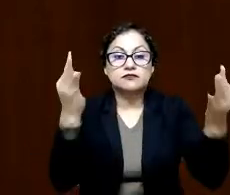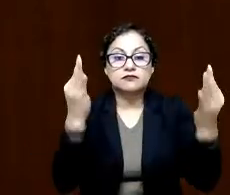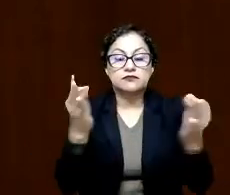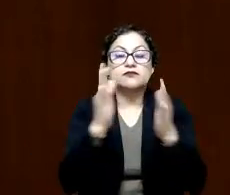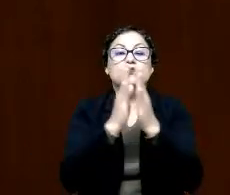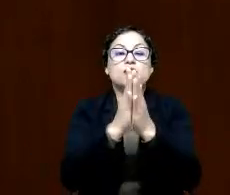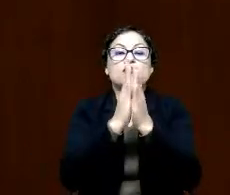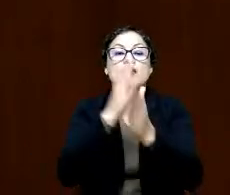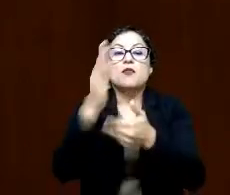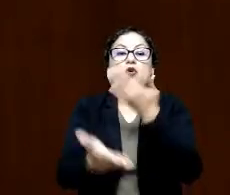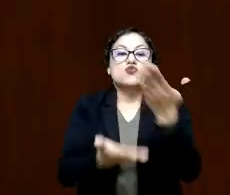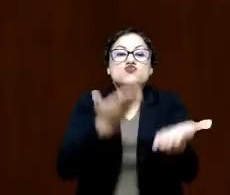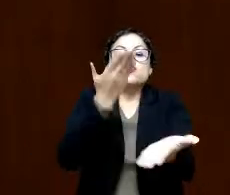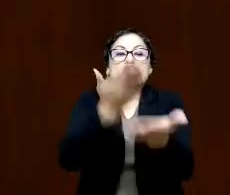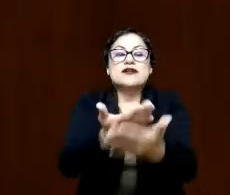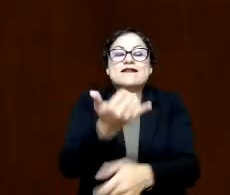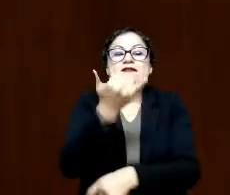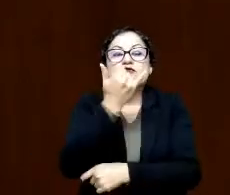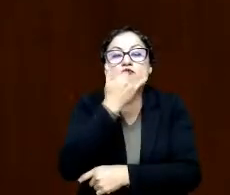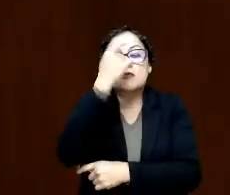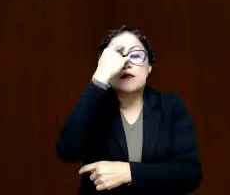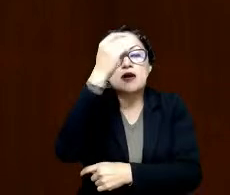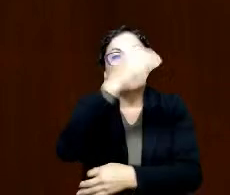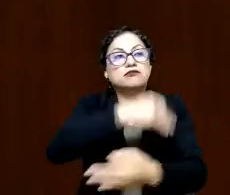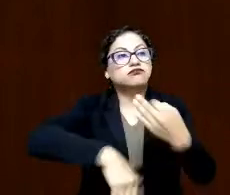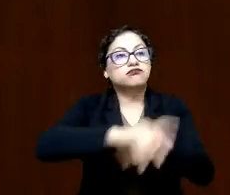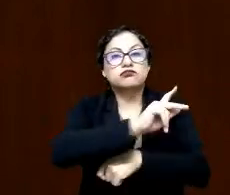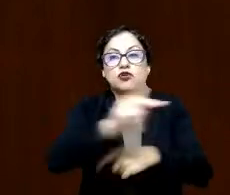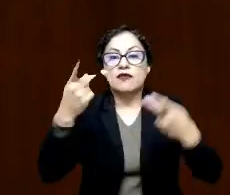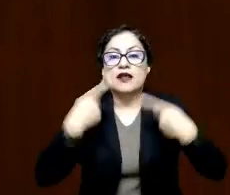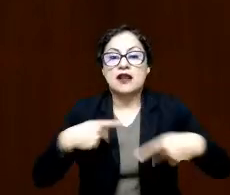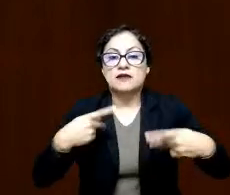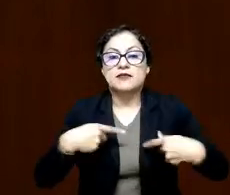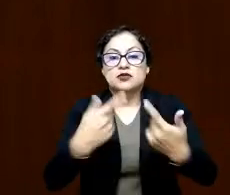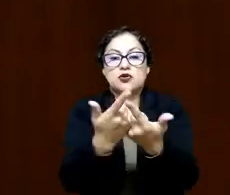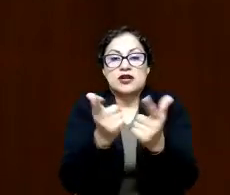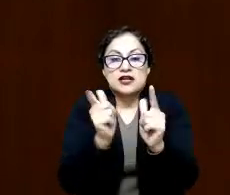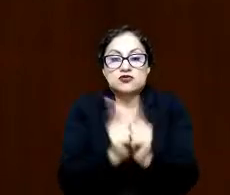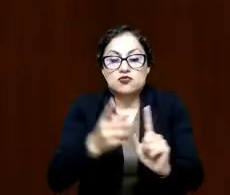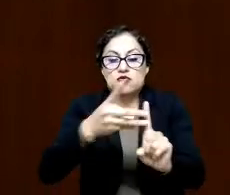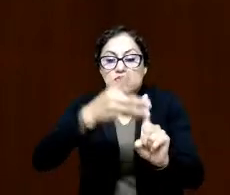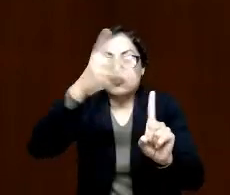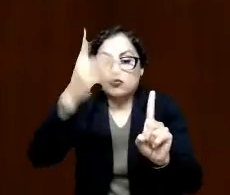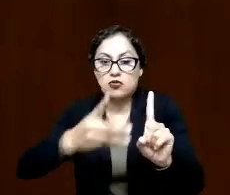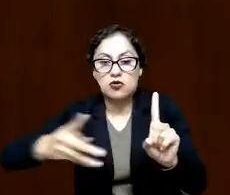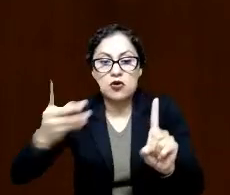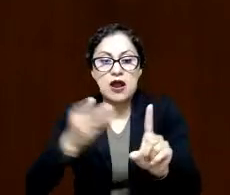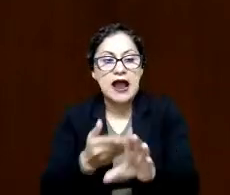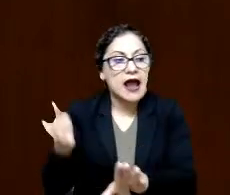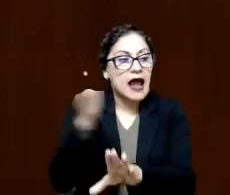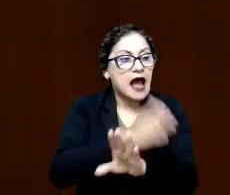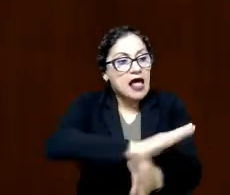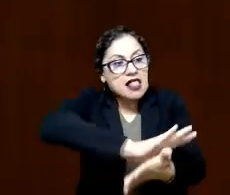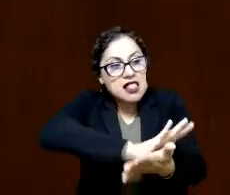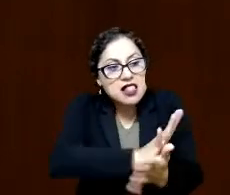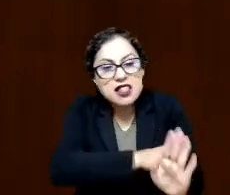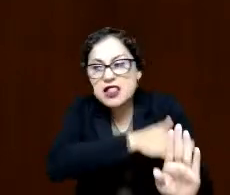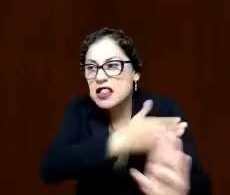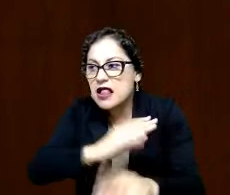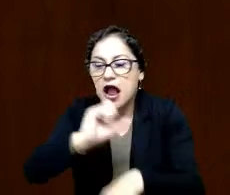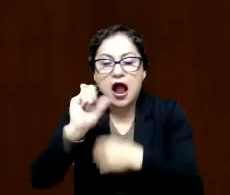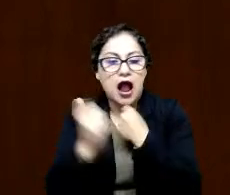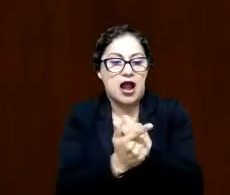todas estas personas de la comunidad que fueron violentados por su preferencia sexual. Espero que este llamado haga eco en todas las